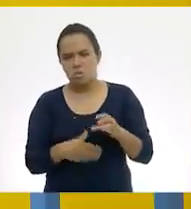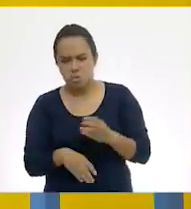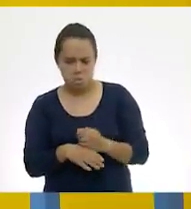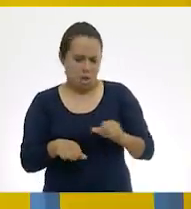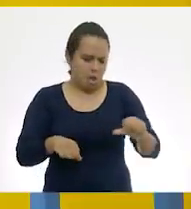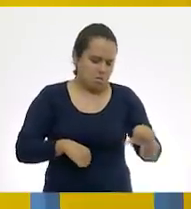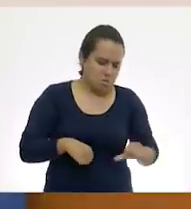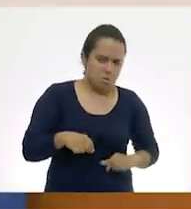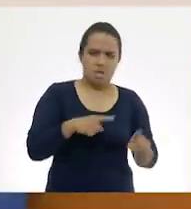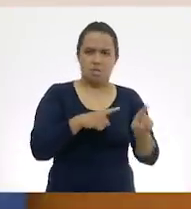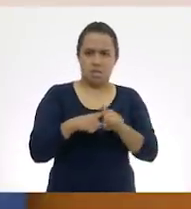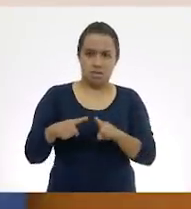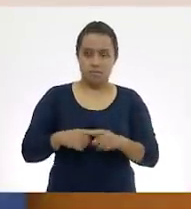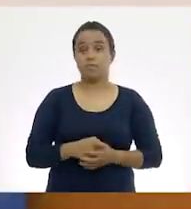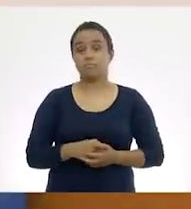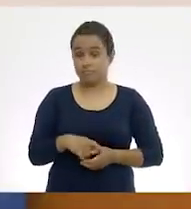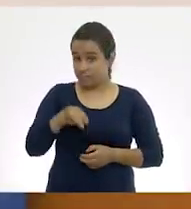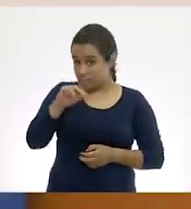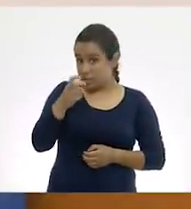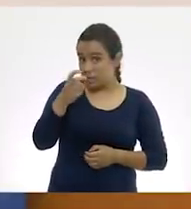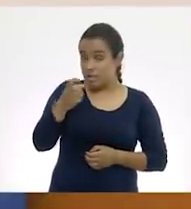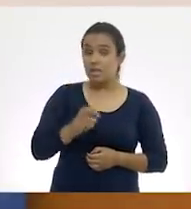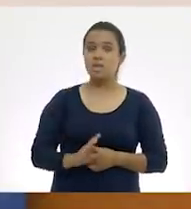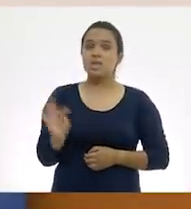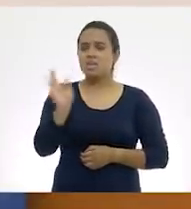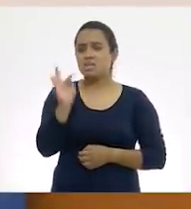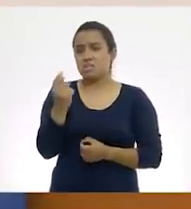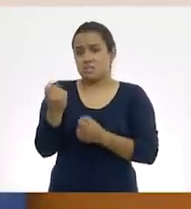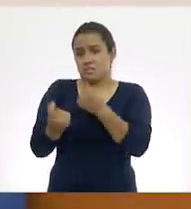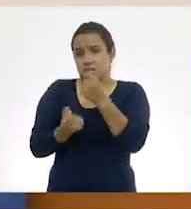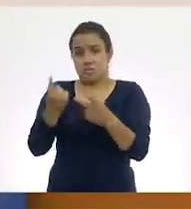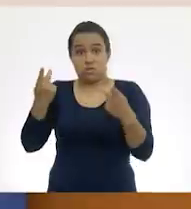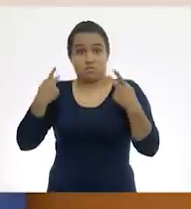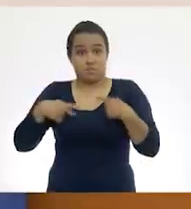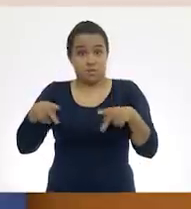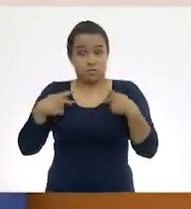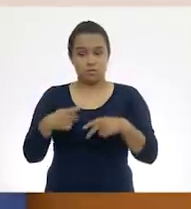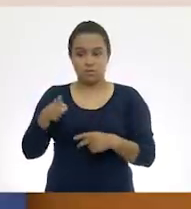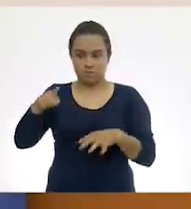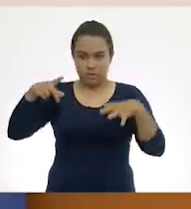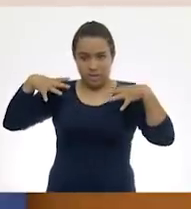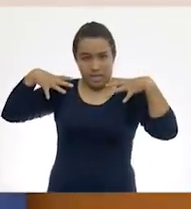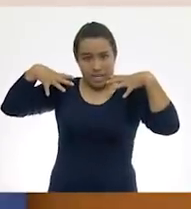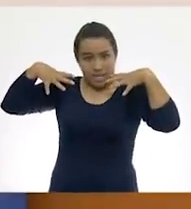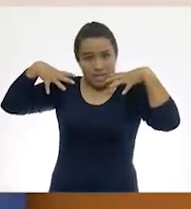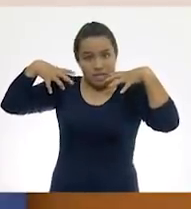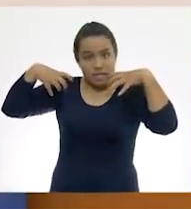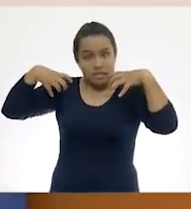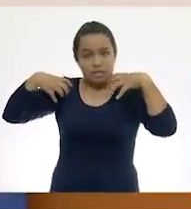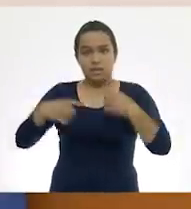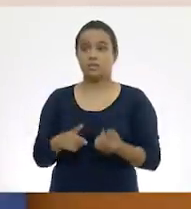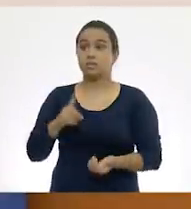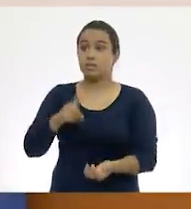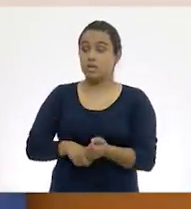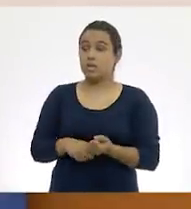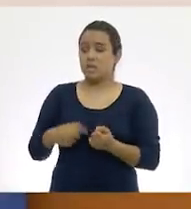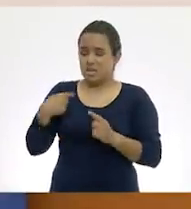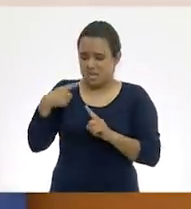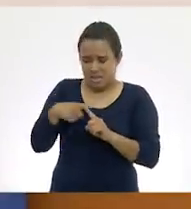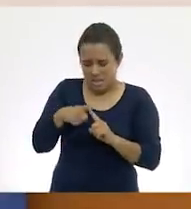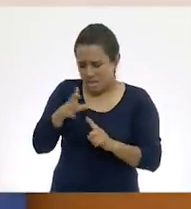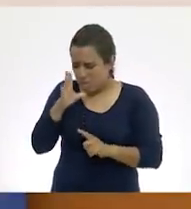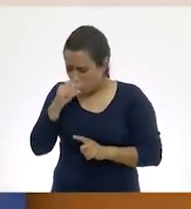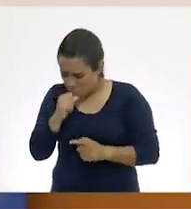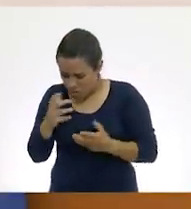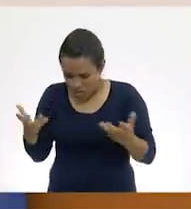forma. Así es, y puede que por ahí también haya personas que cuando se estresan, pues no logren hacer las tareas Y de se